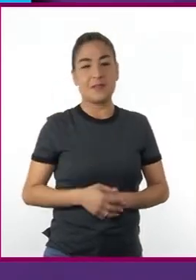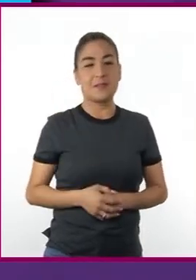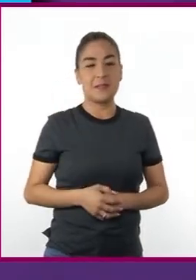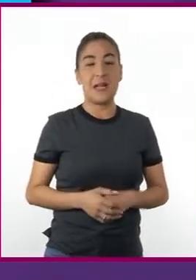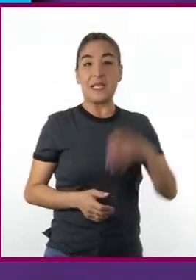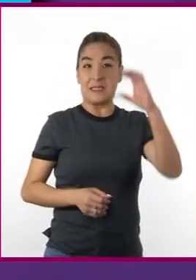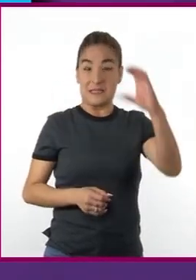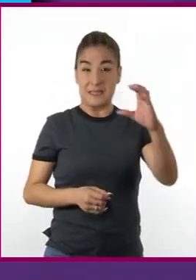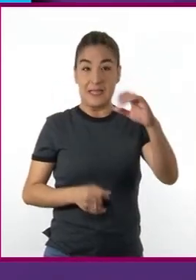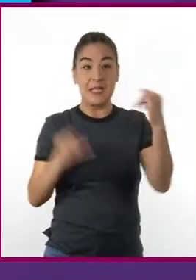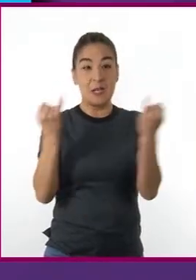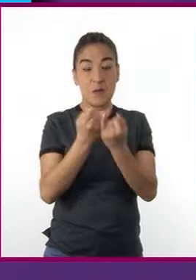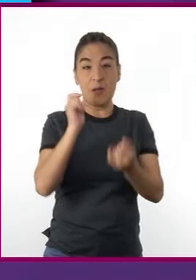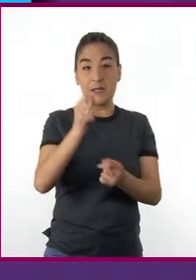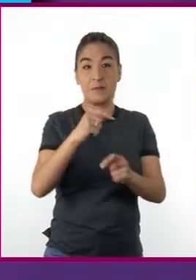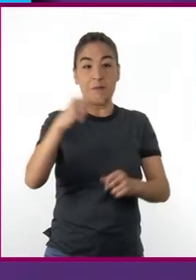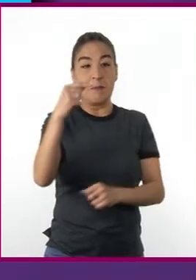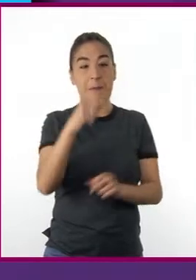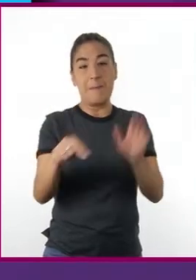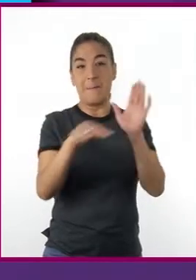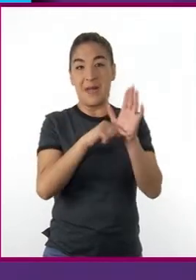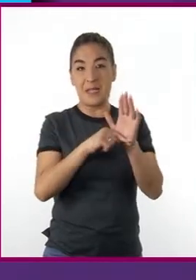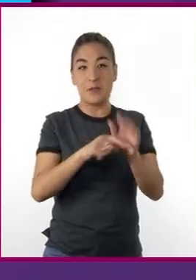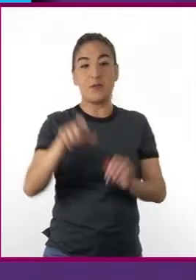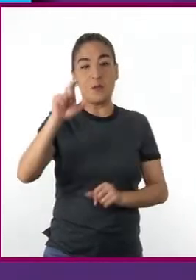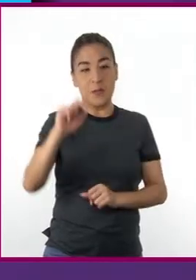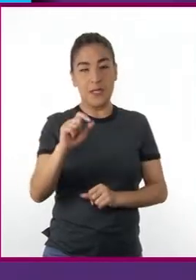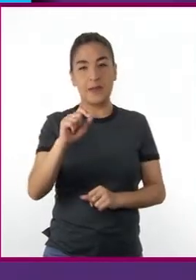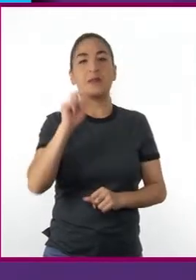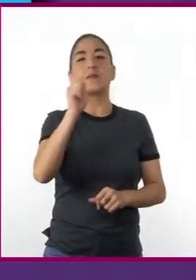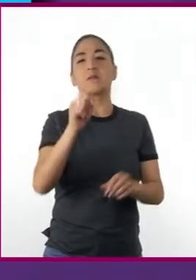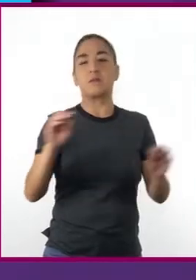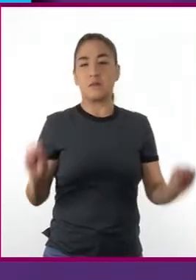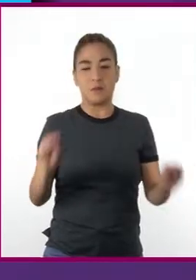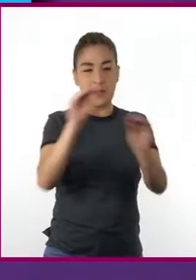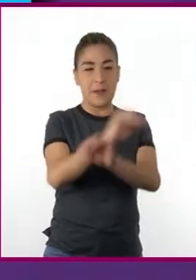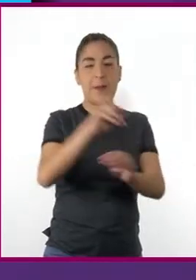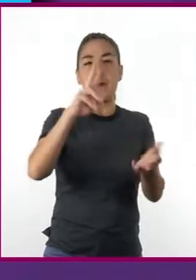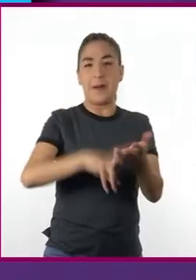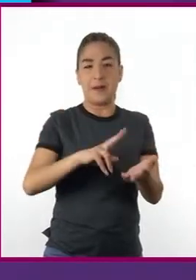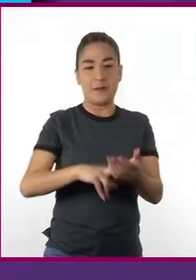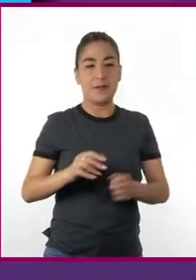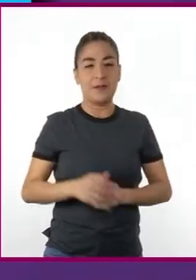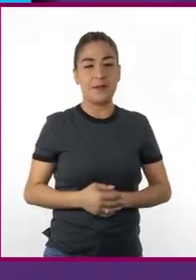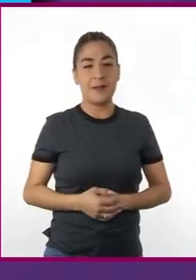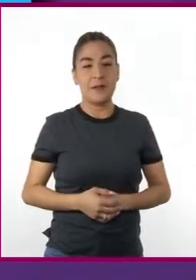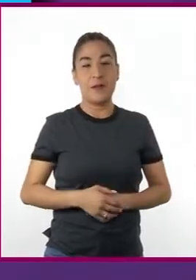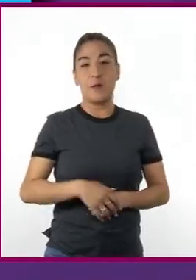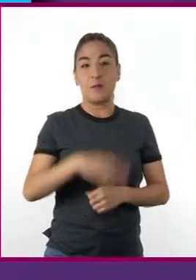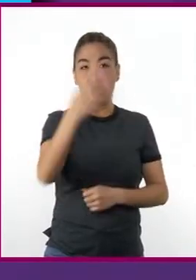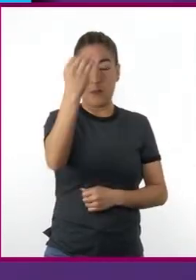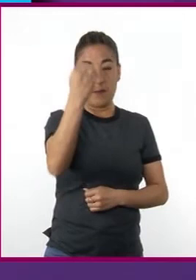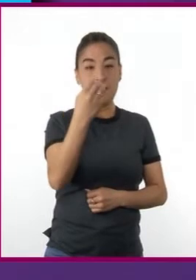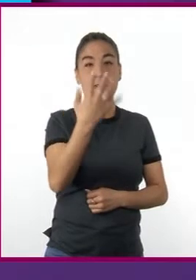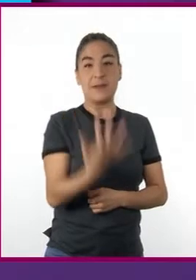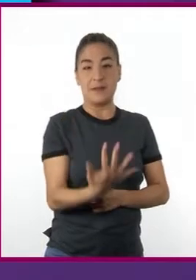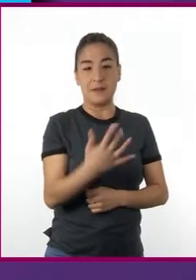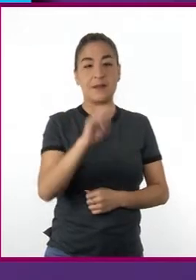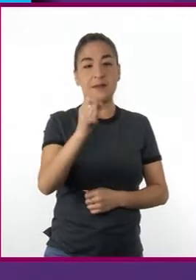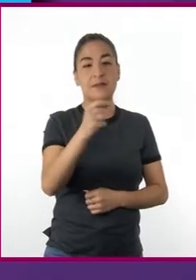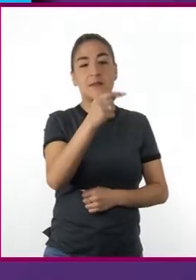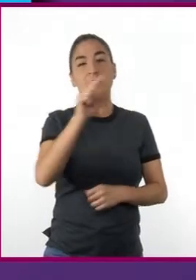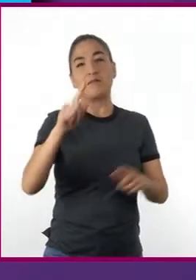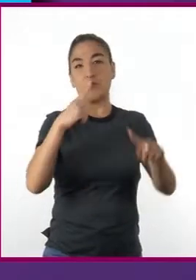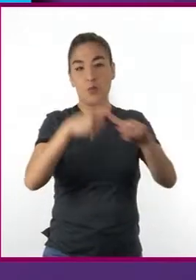es igual a menos 20, sustituimos su valor en la fórmula y tenemos 9 quintos por menos 20 grados